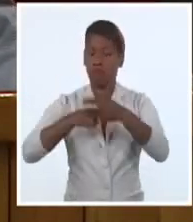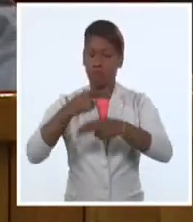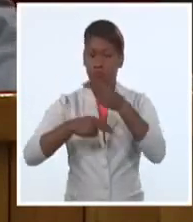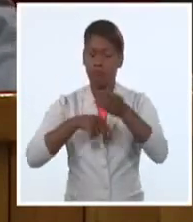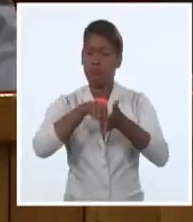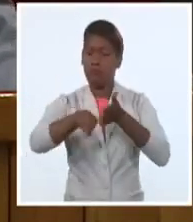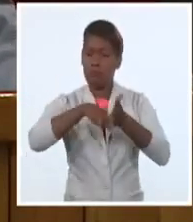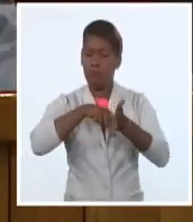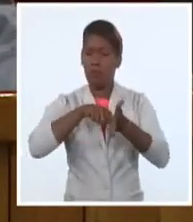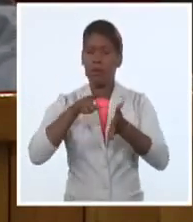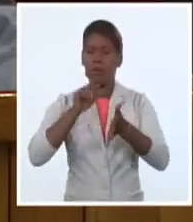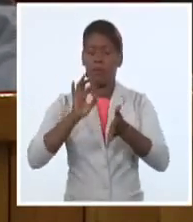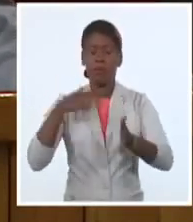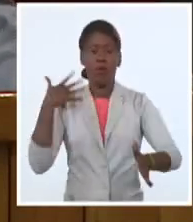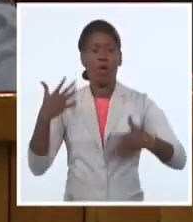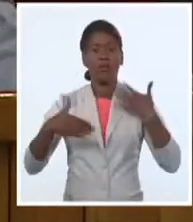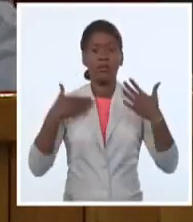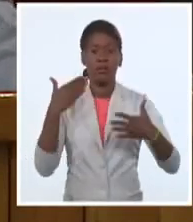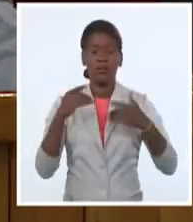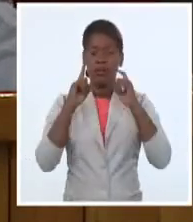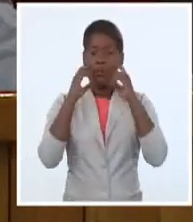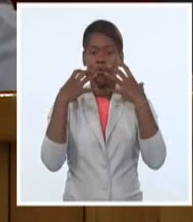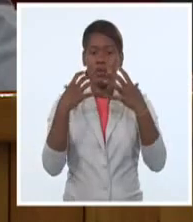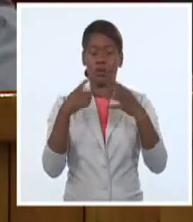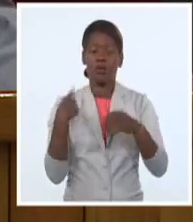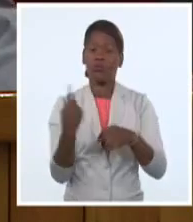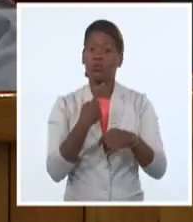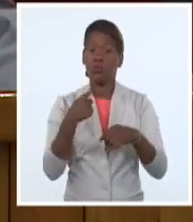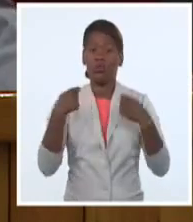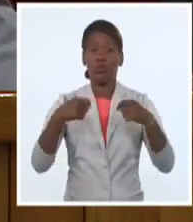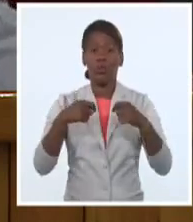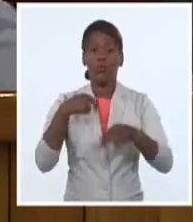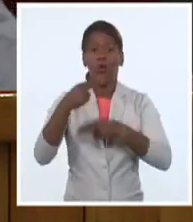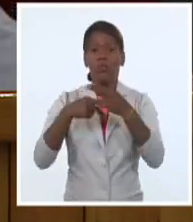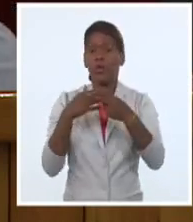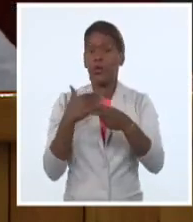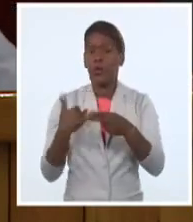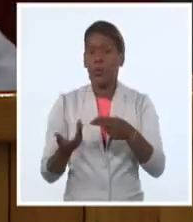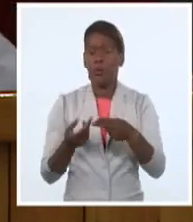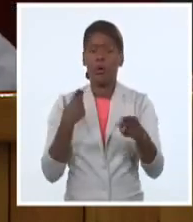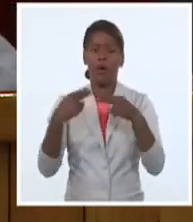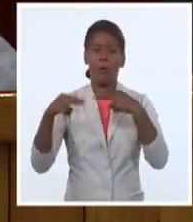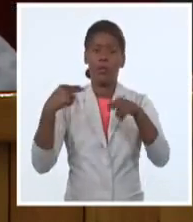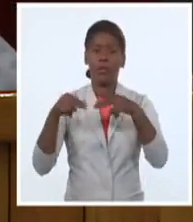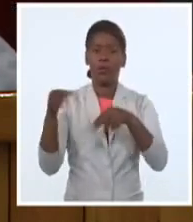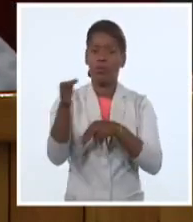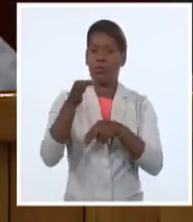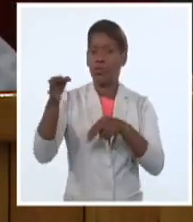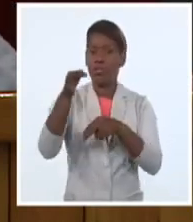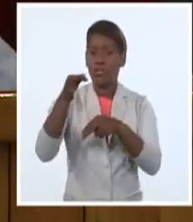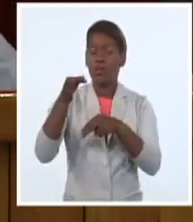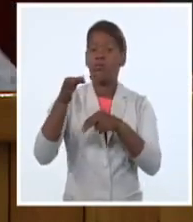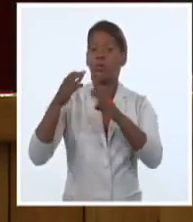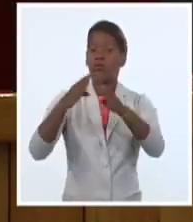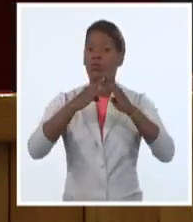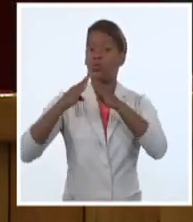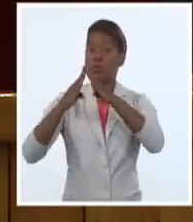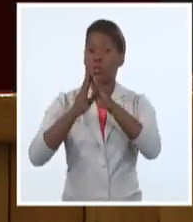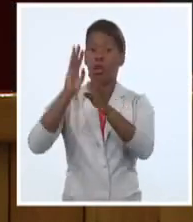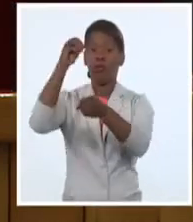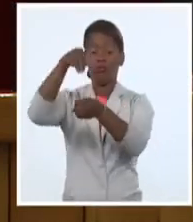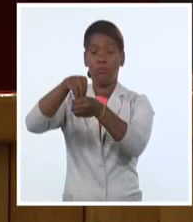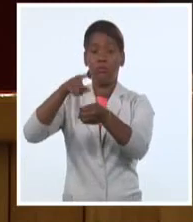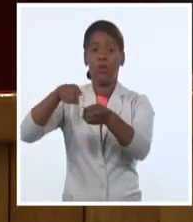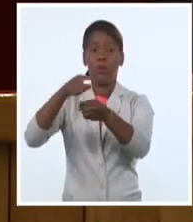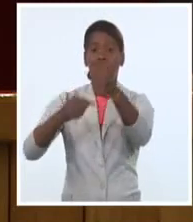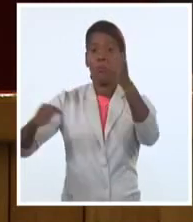actividad fundamentales, alcanzando una mayor autonomía en la gestión administrativa de los territorios, priorizar las medidas compensatorias para